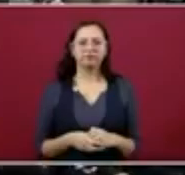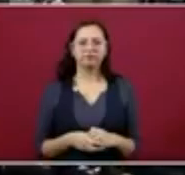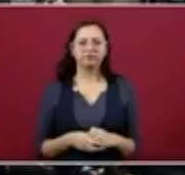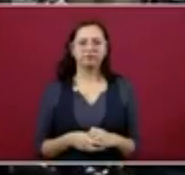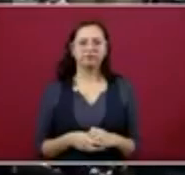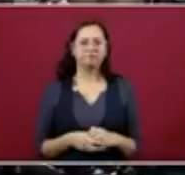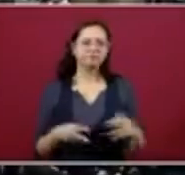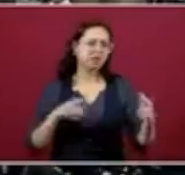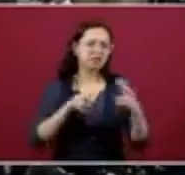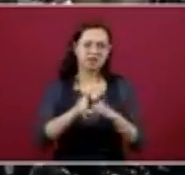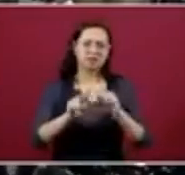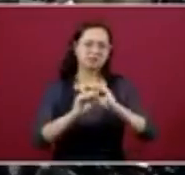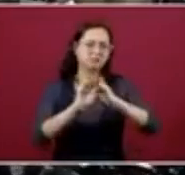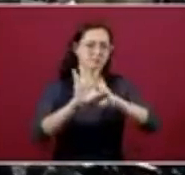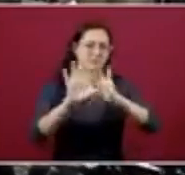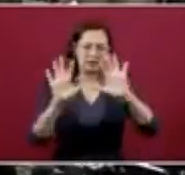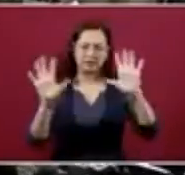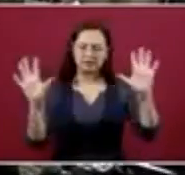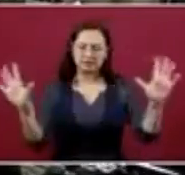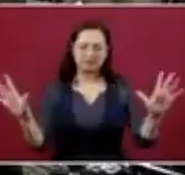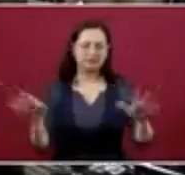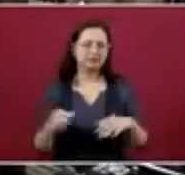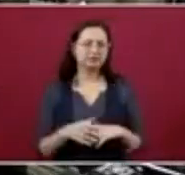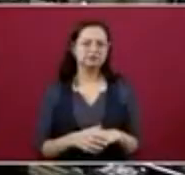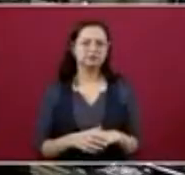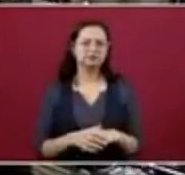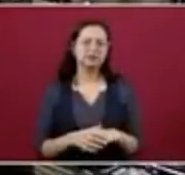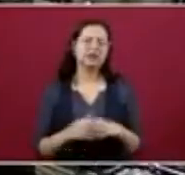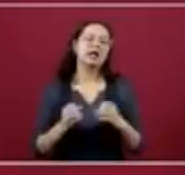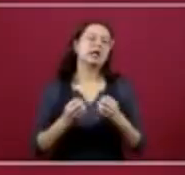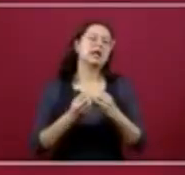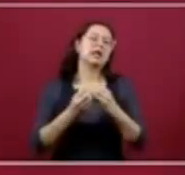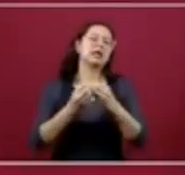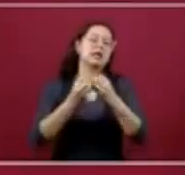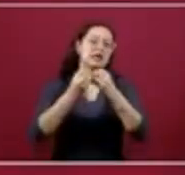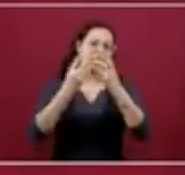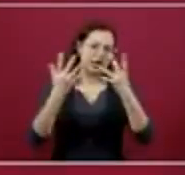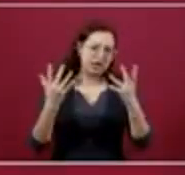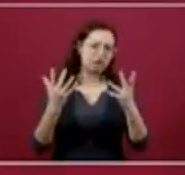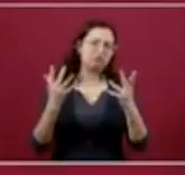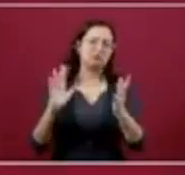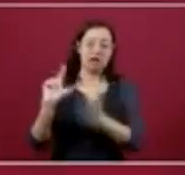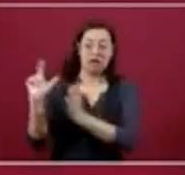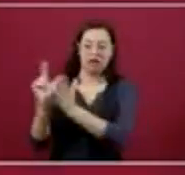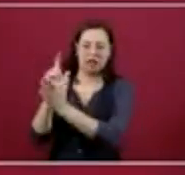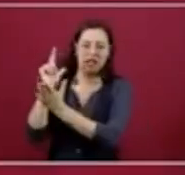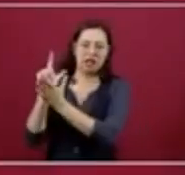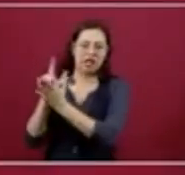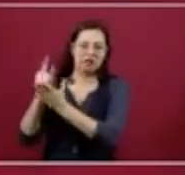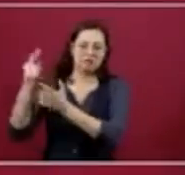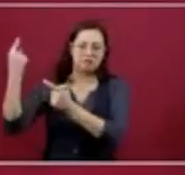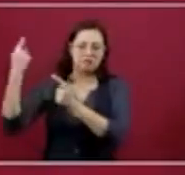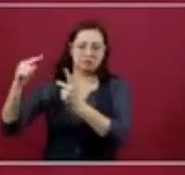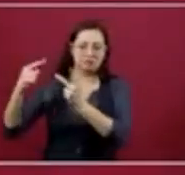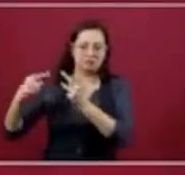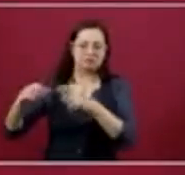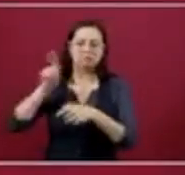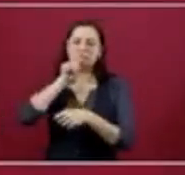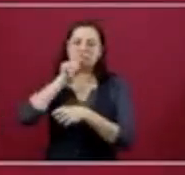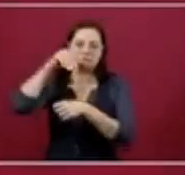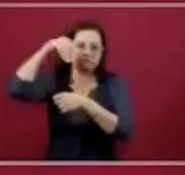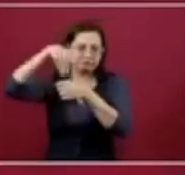en lo general, solo con las limitaciones que establece la ley, lo que tiene que ver